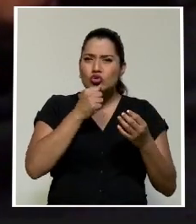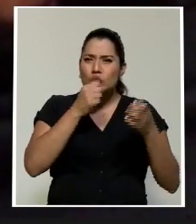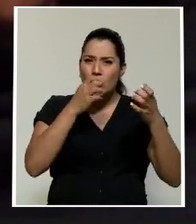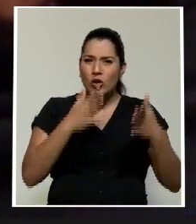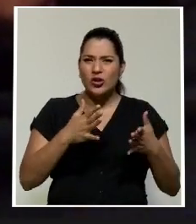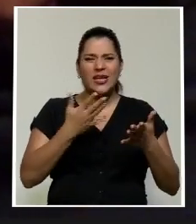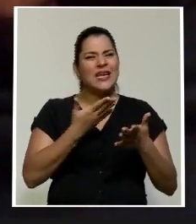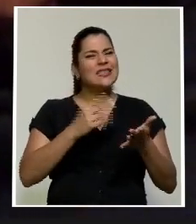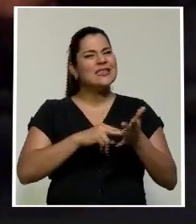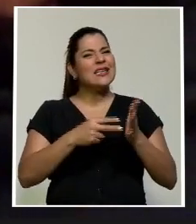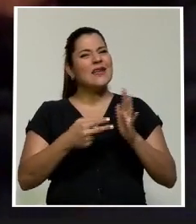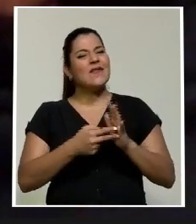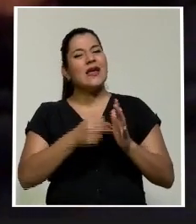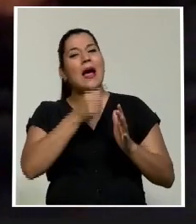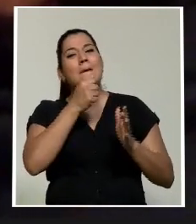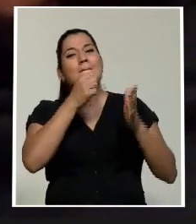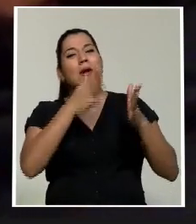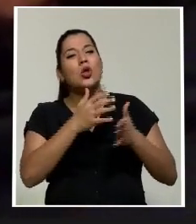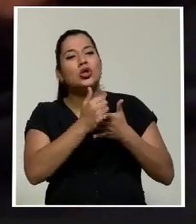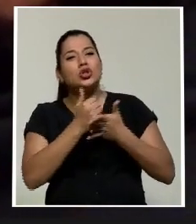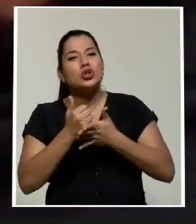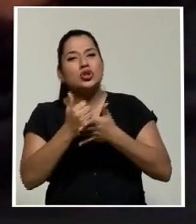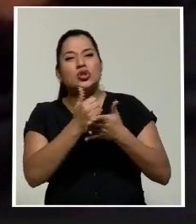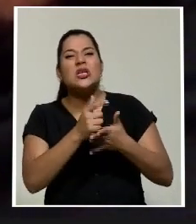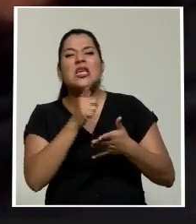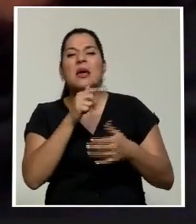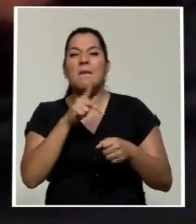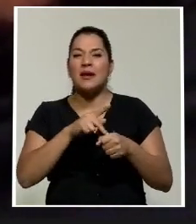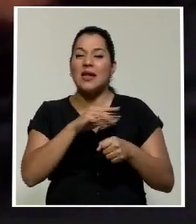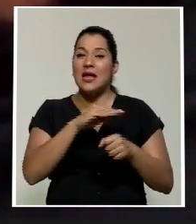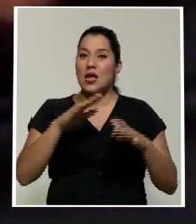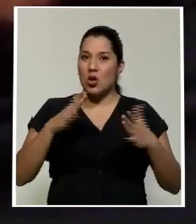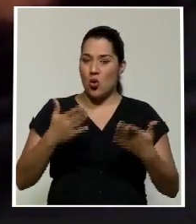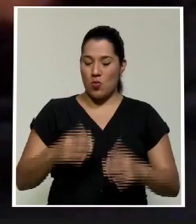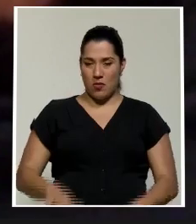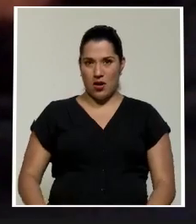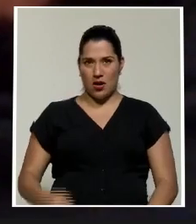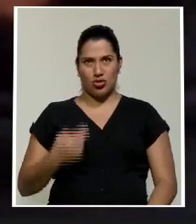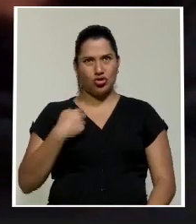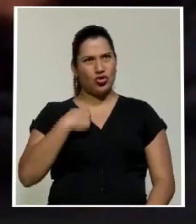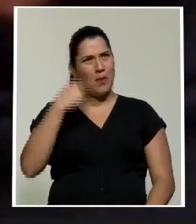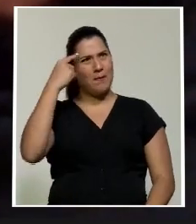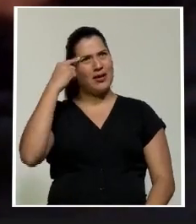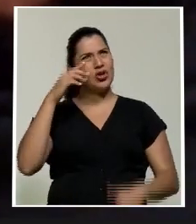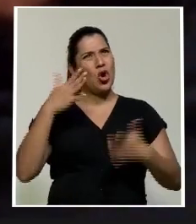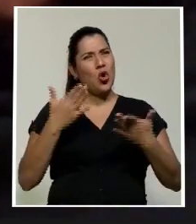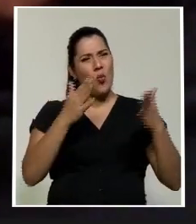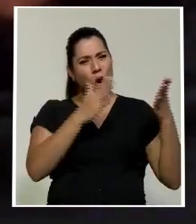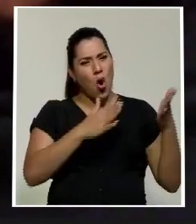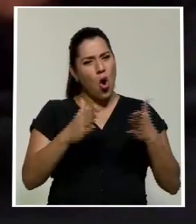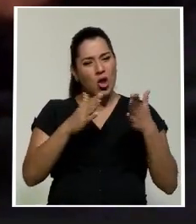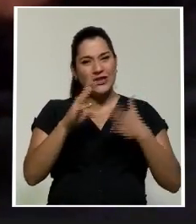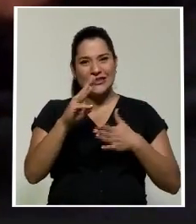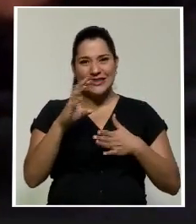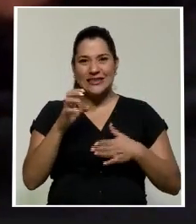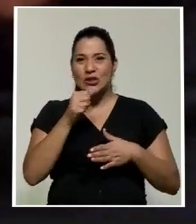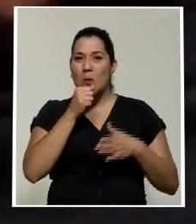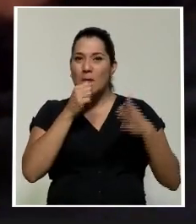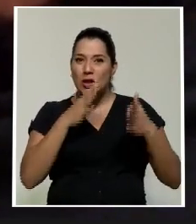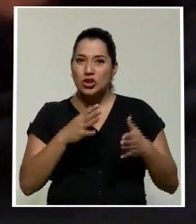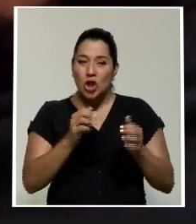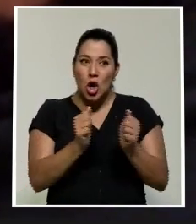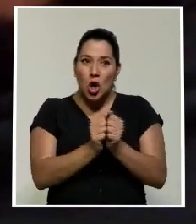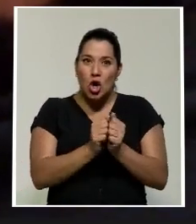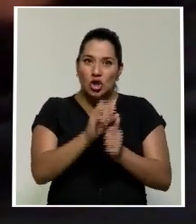periodismo colaborativo? ¿Quiénes participan y cómo? Porque uno dice, bueno, ¿cómo organizar a 600 periodistas con sus